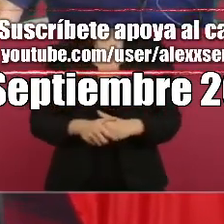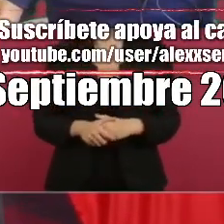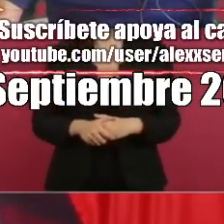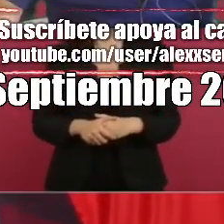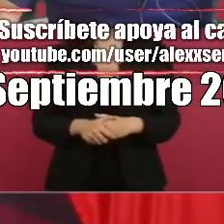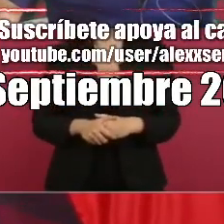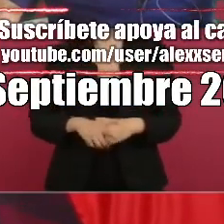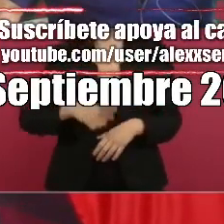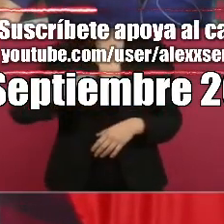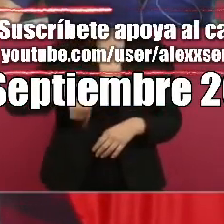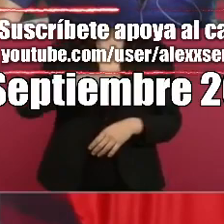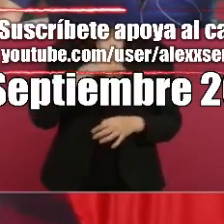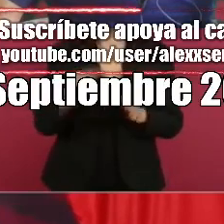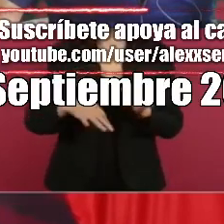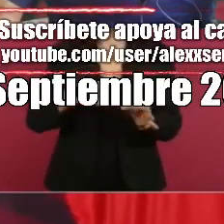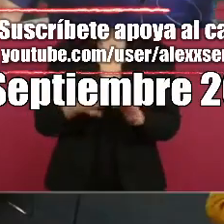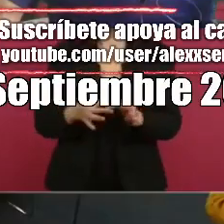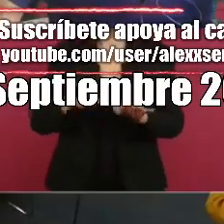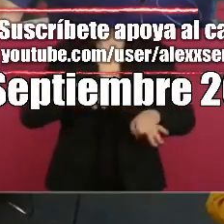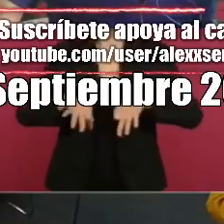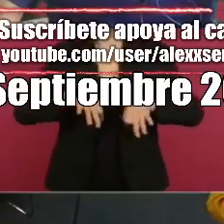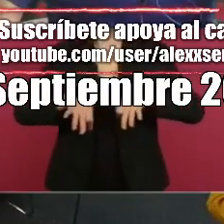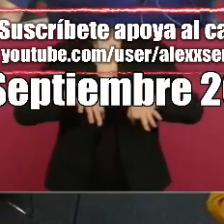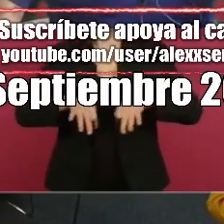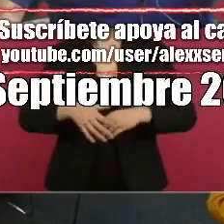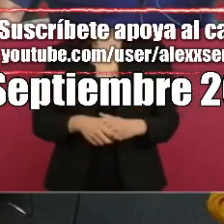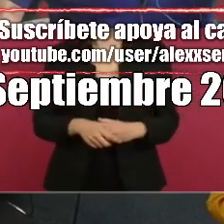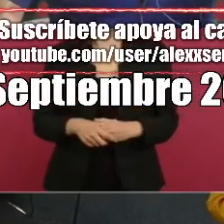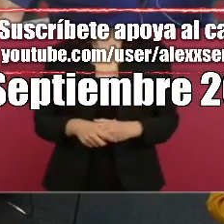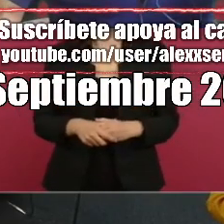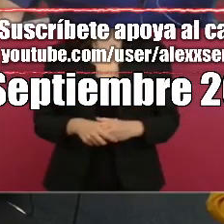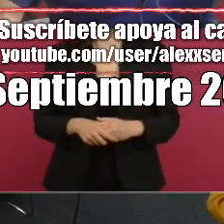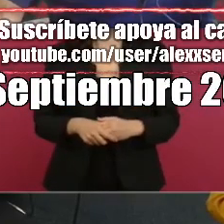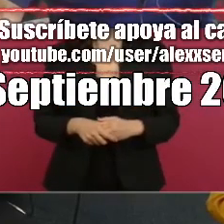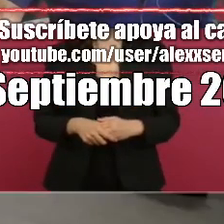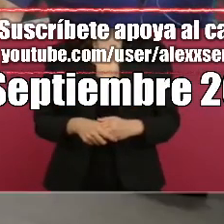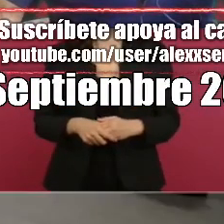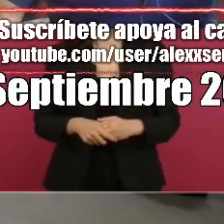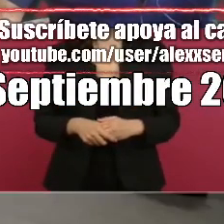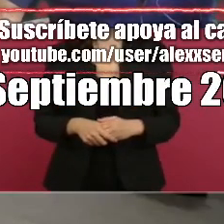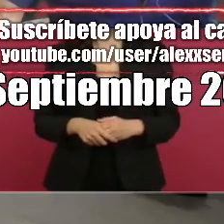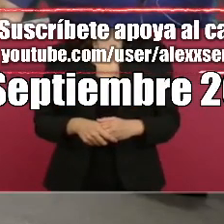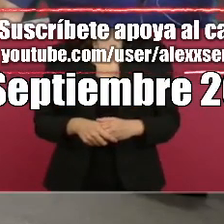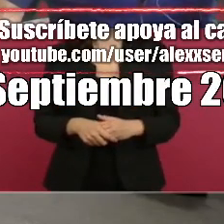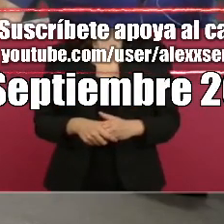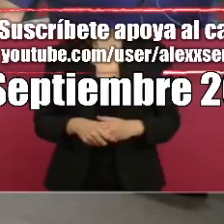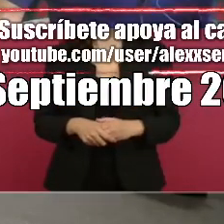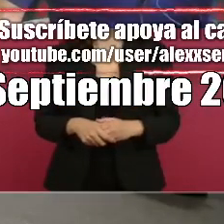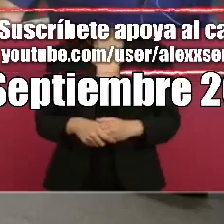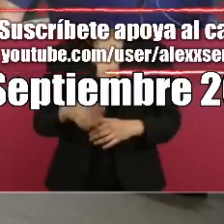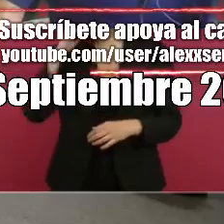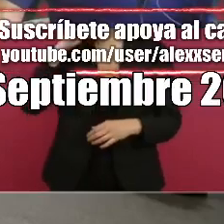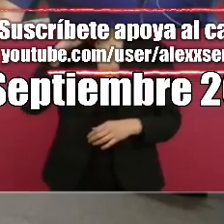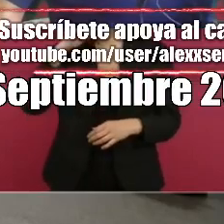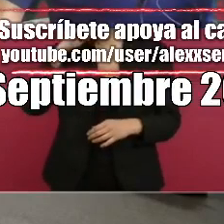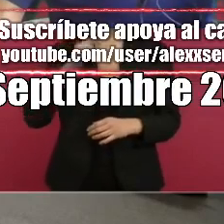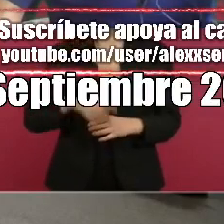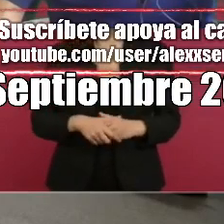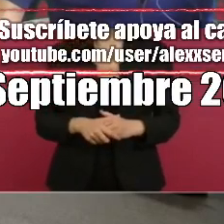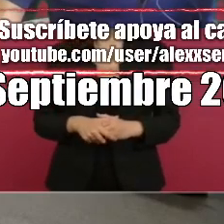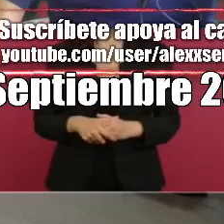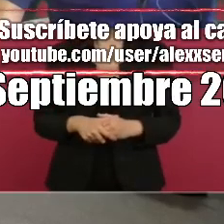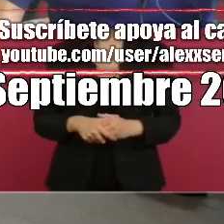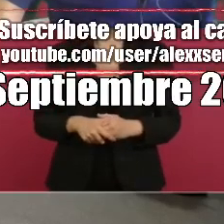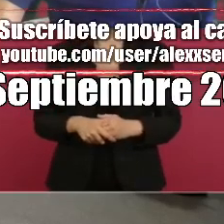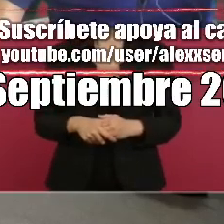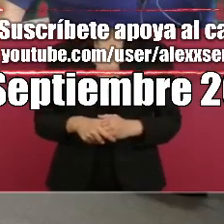constantemente estamos trabajando en eso. ¿Por las carreteras han decidido tomar este asunto de las vías del tren? Ahora que están detenidos los trenes, pues empezaron